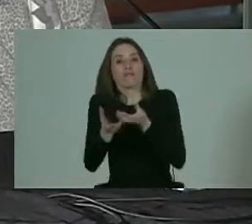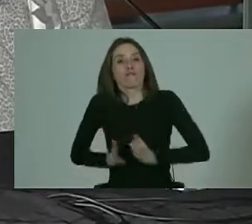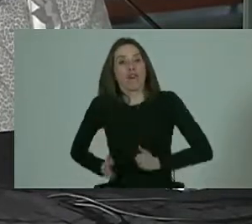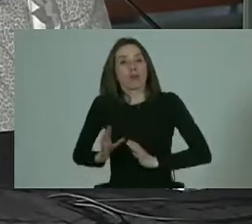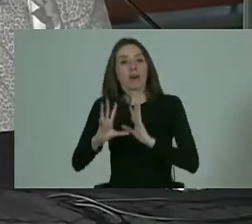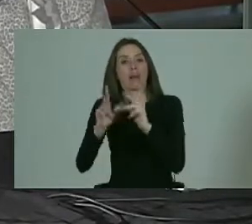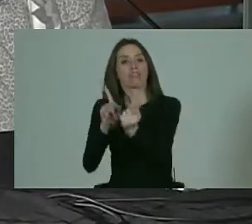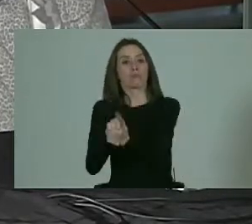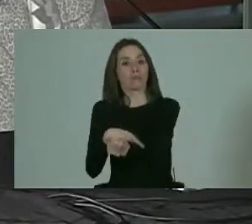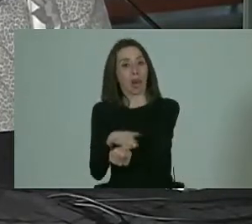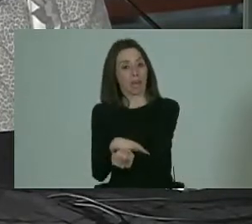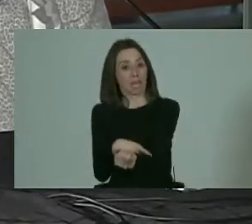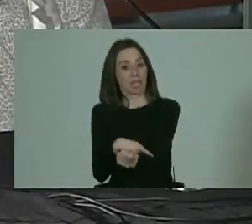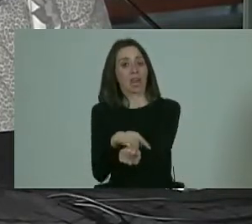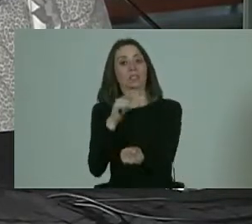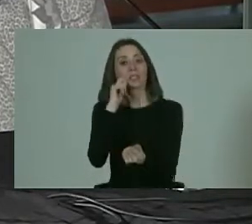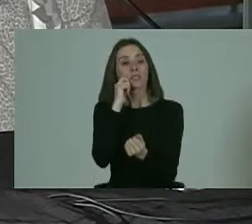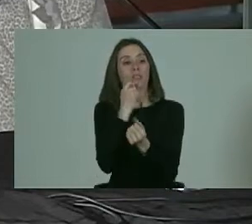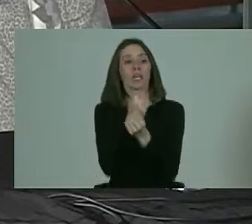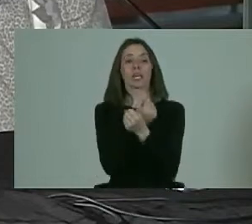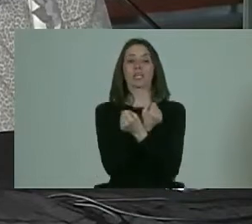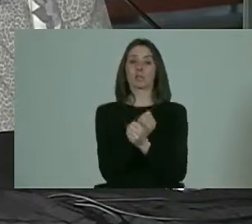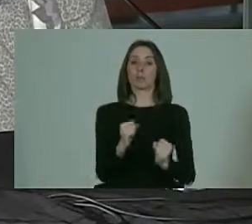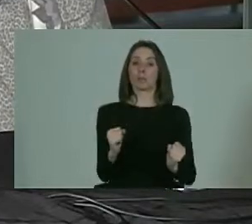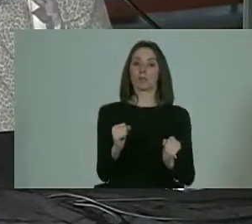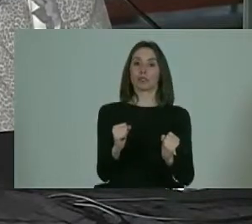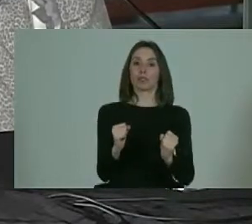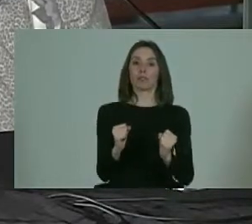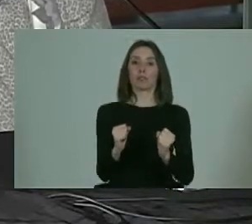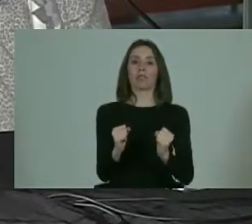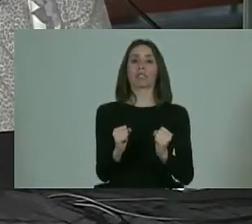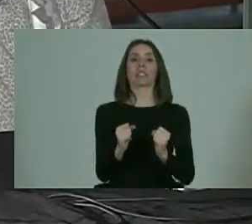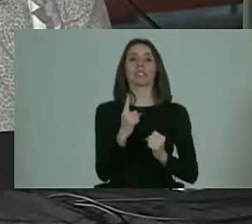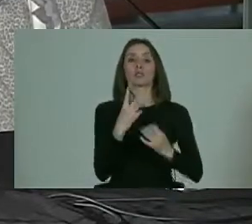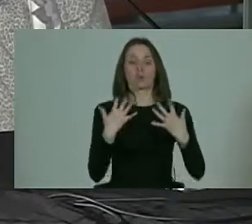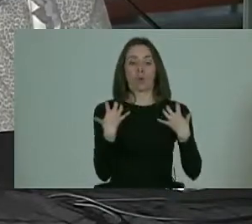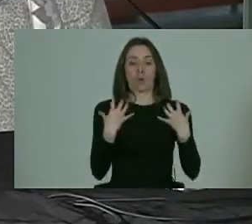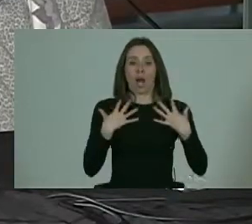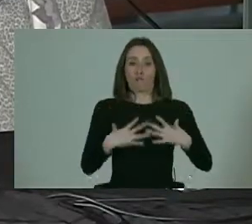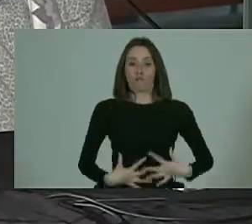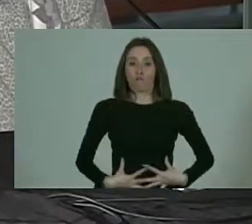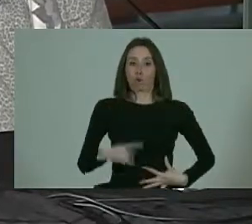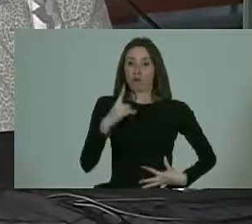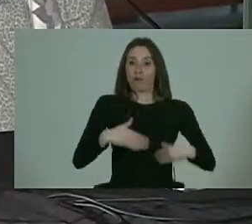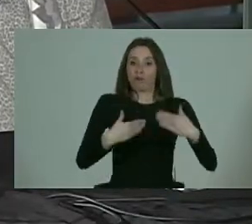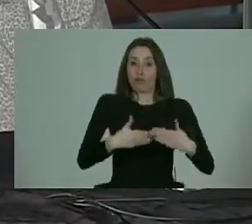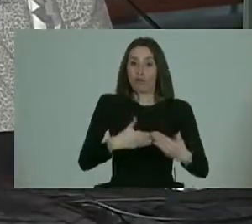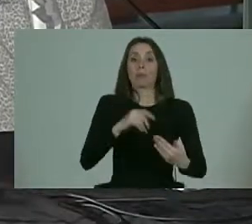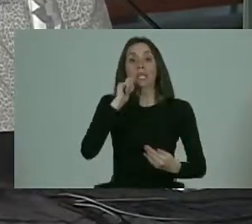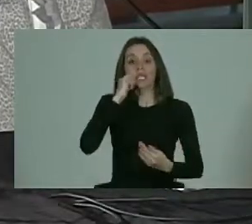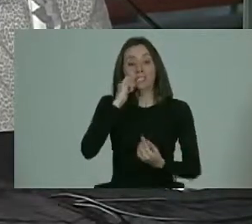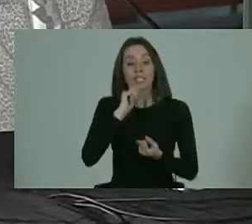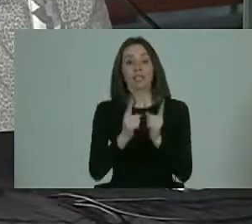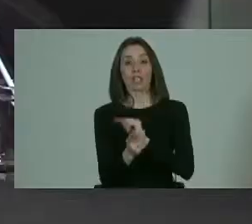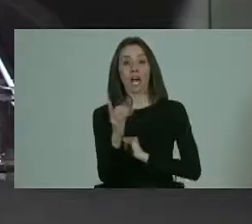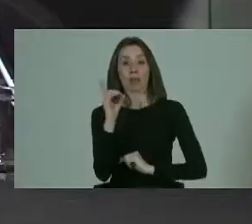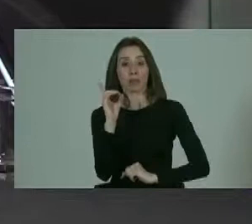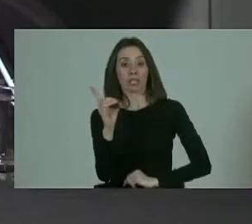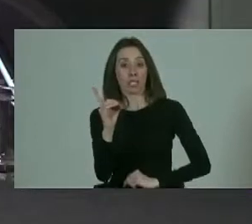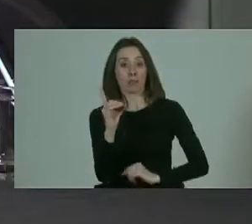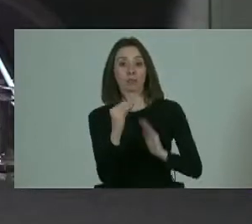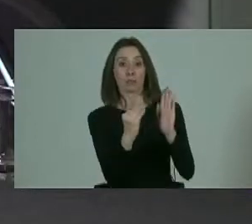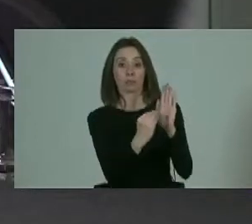lo tanto imposibilita la expresión de una función fundamental eso es una discapacidad si está definido